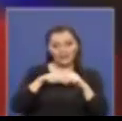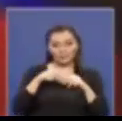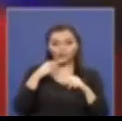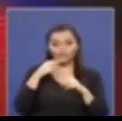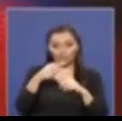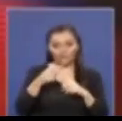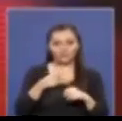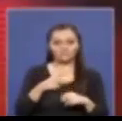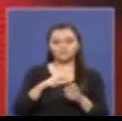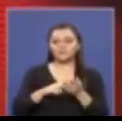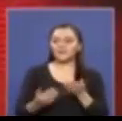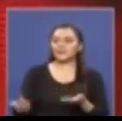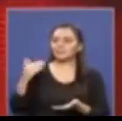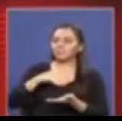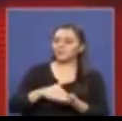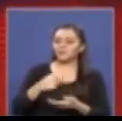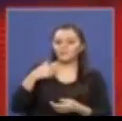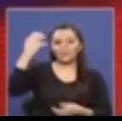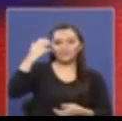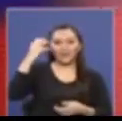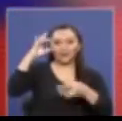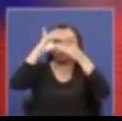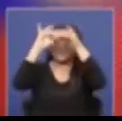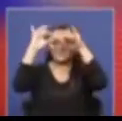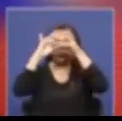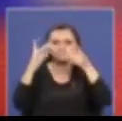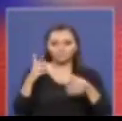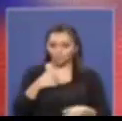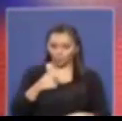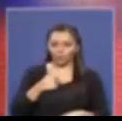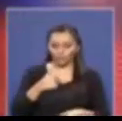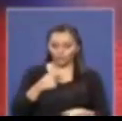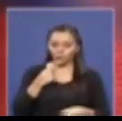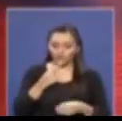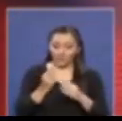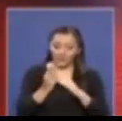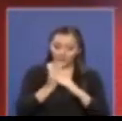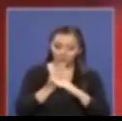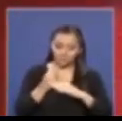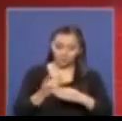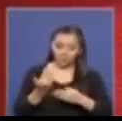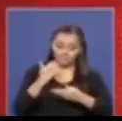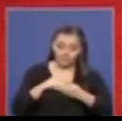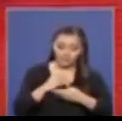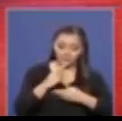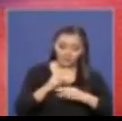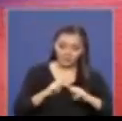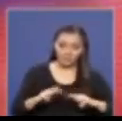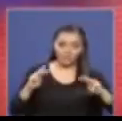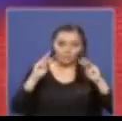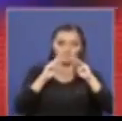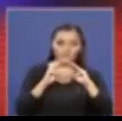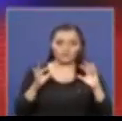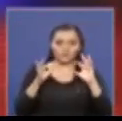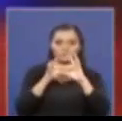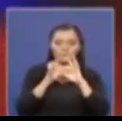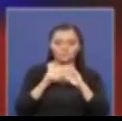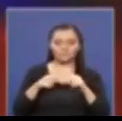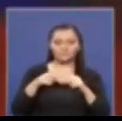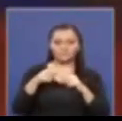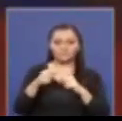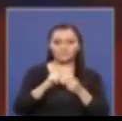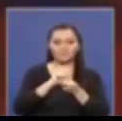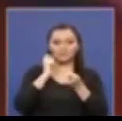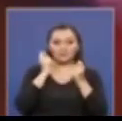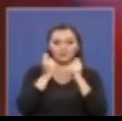esta conferencia puede ser el inicio del entierro de nuestra civilización si no llegamos a acuerdos vinculantes o en la COP22, en